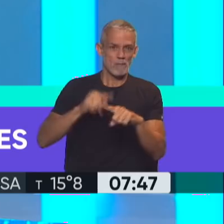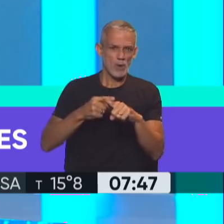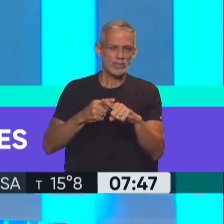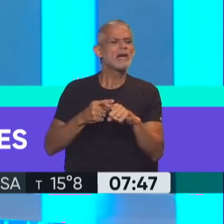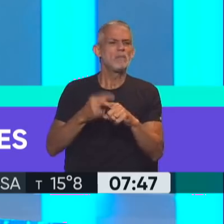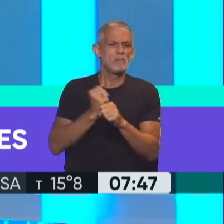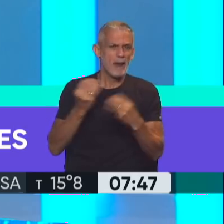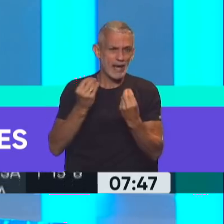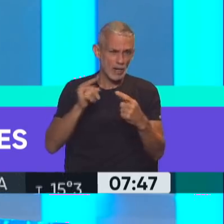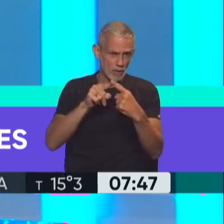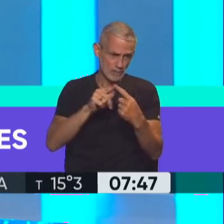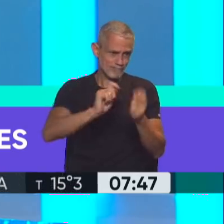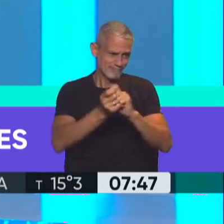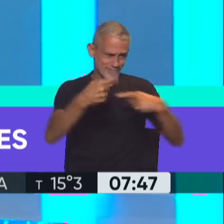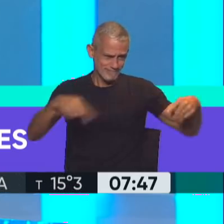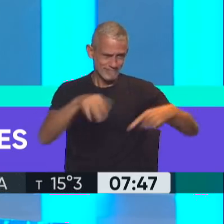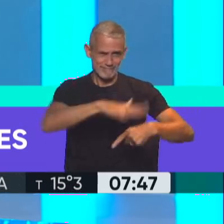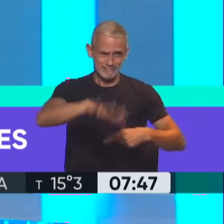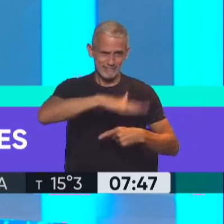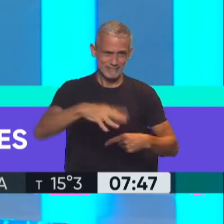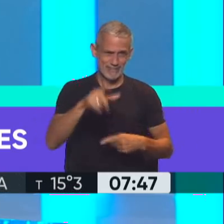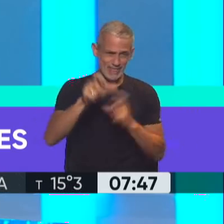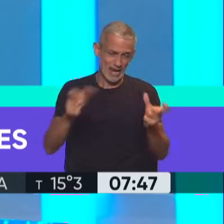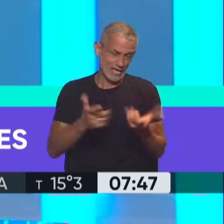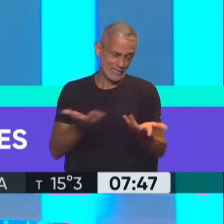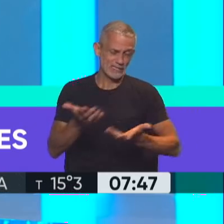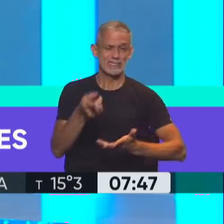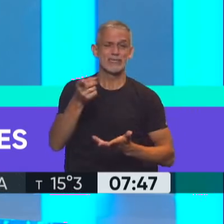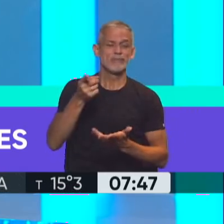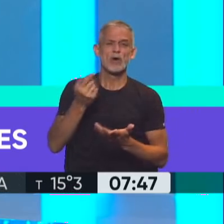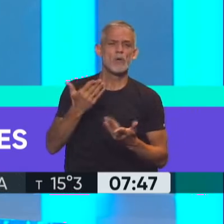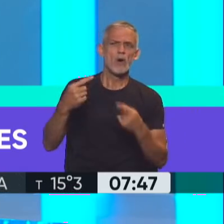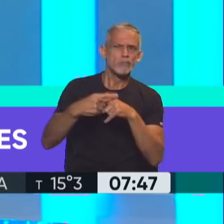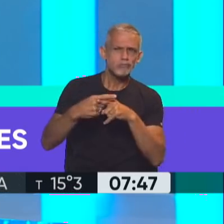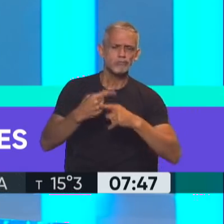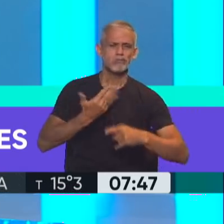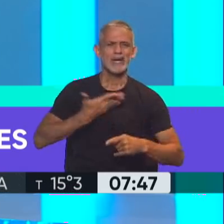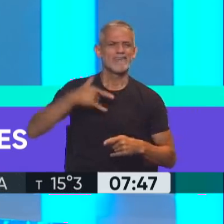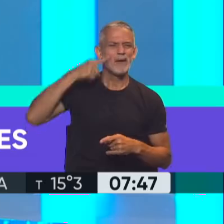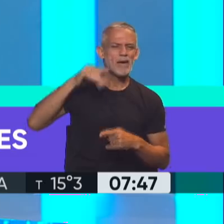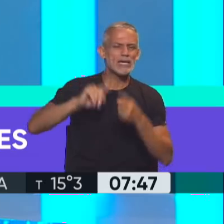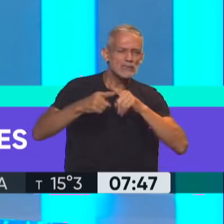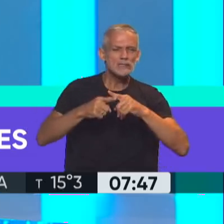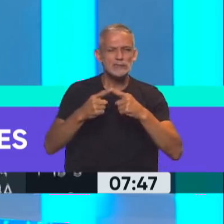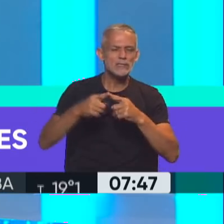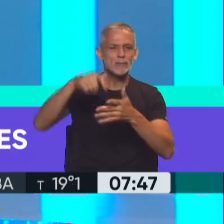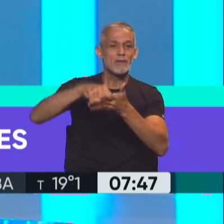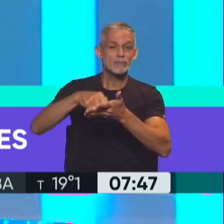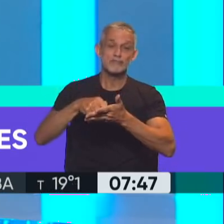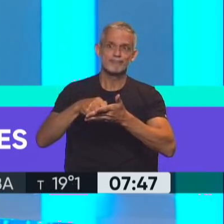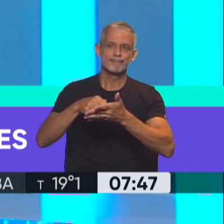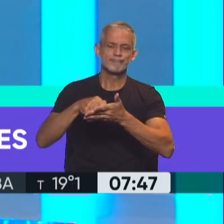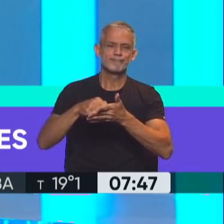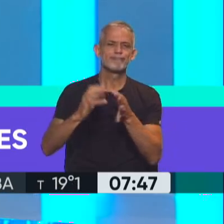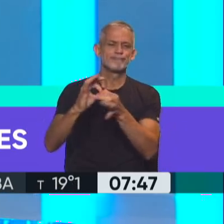y discutir hoy qué hacer con el fondo monetario y cómo hacerlo es lo que va a condicionar